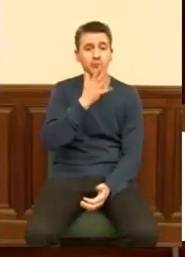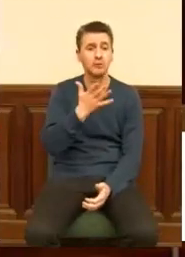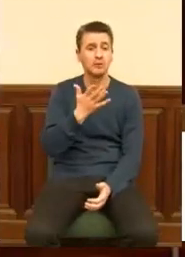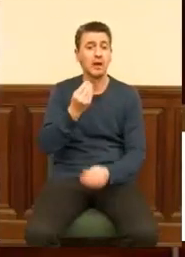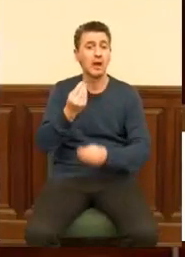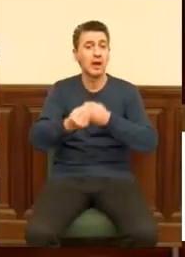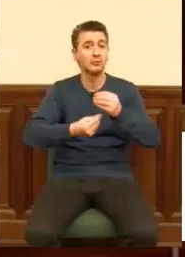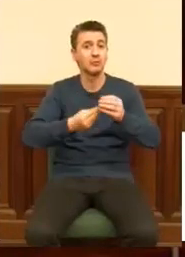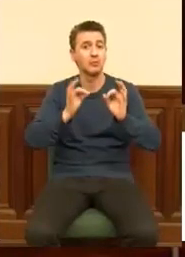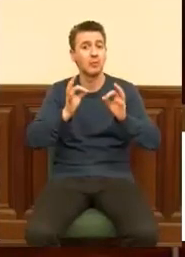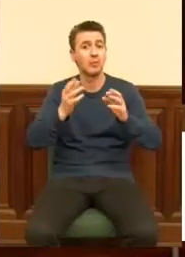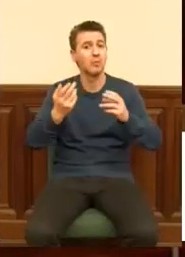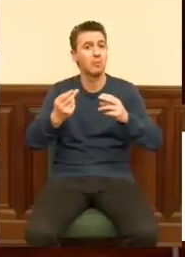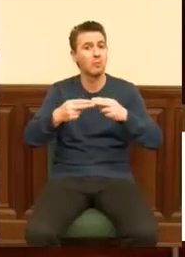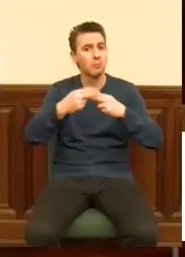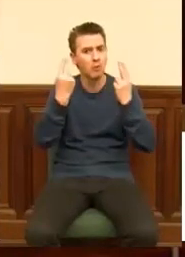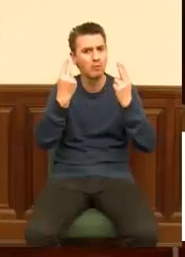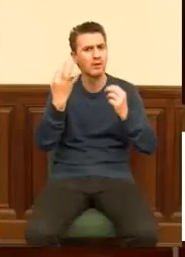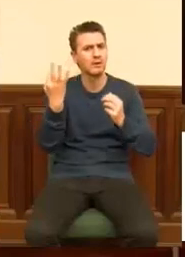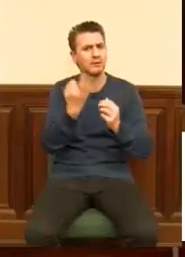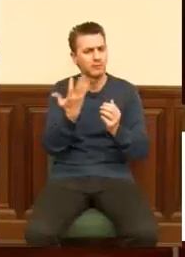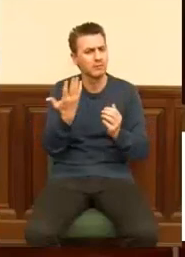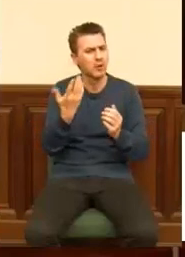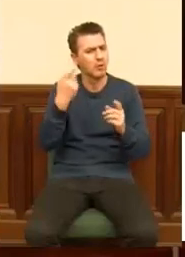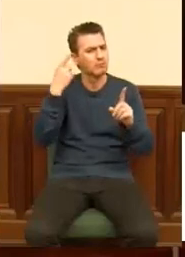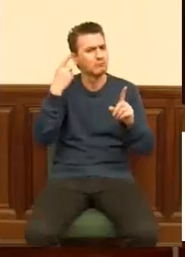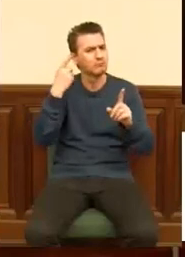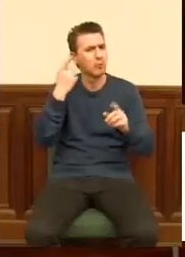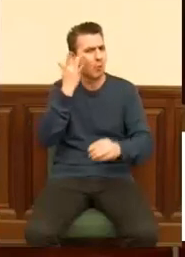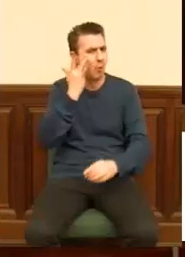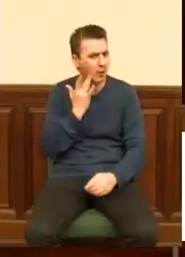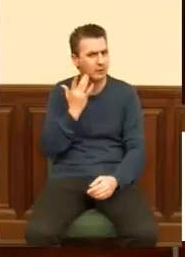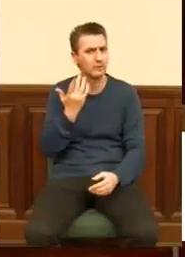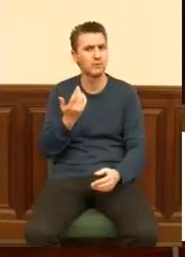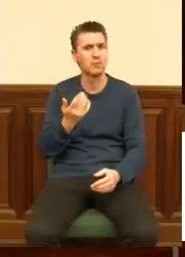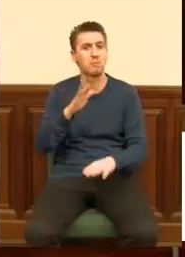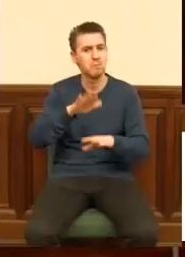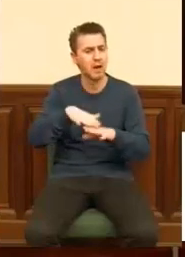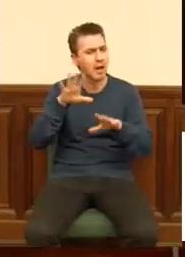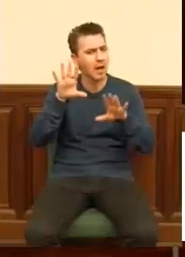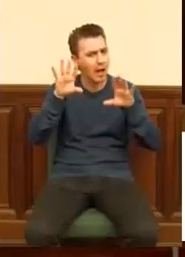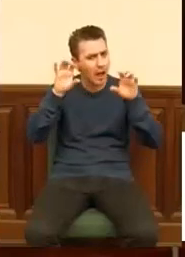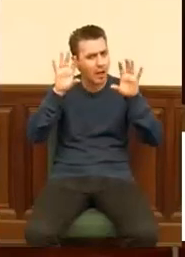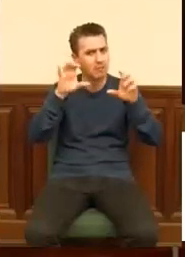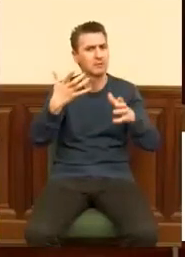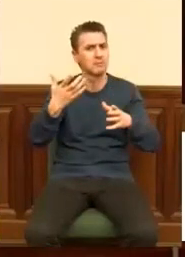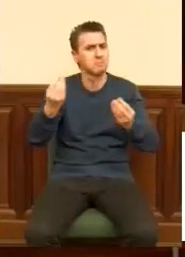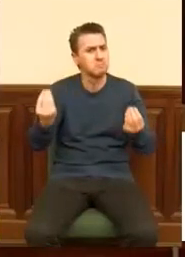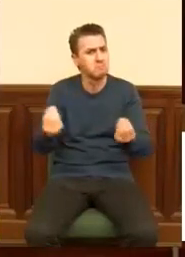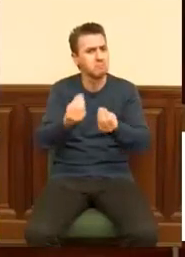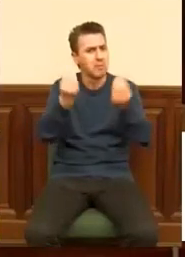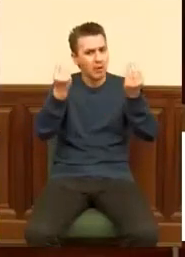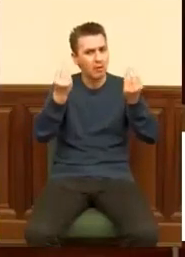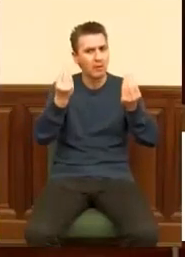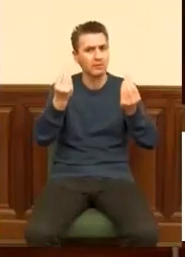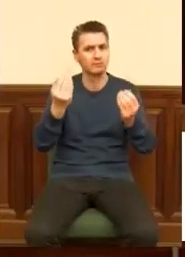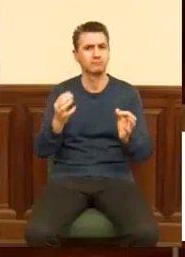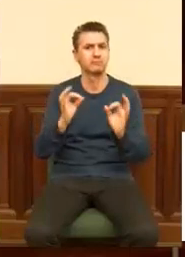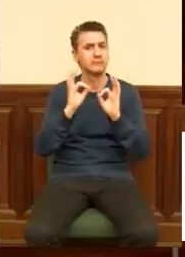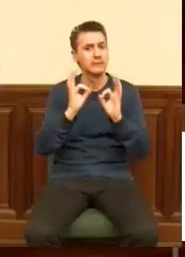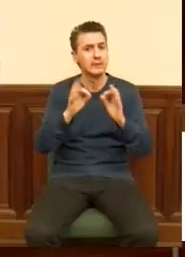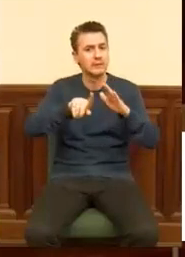ha de ser evaluada con indicadores objetivos para extraer aprendizajes y reforzar y mejorar los dispositivos de